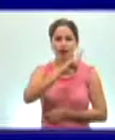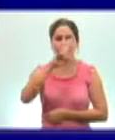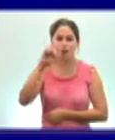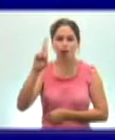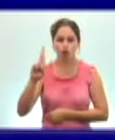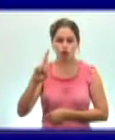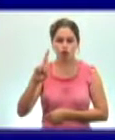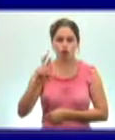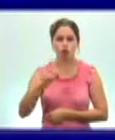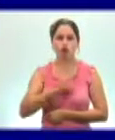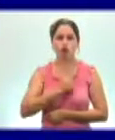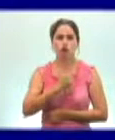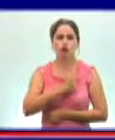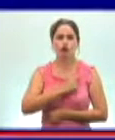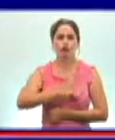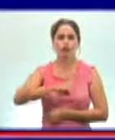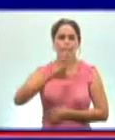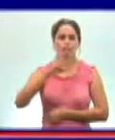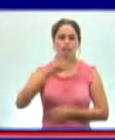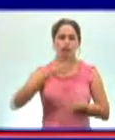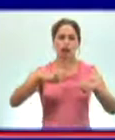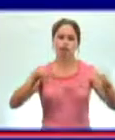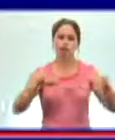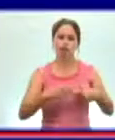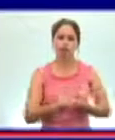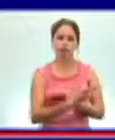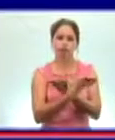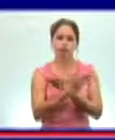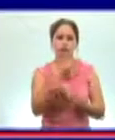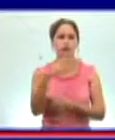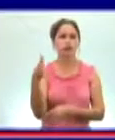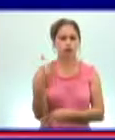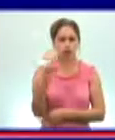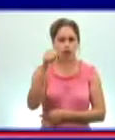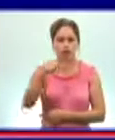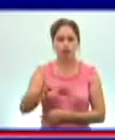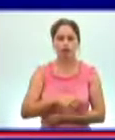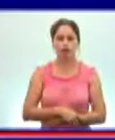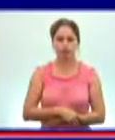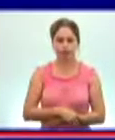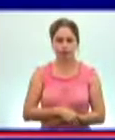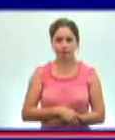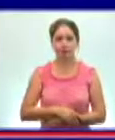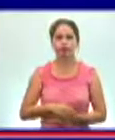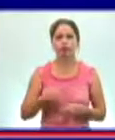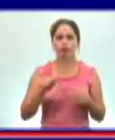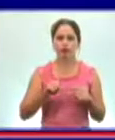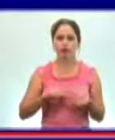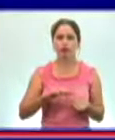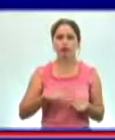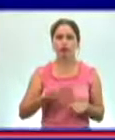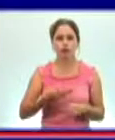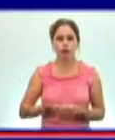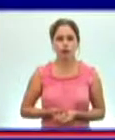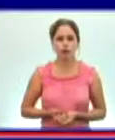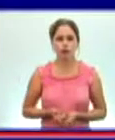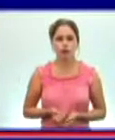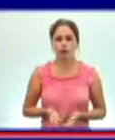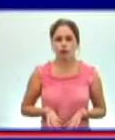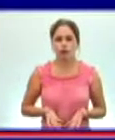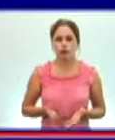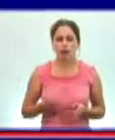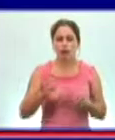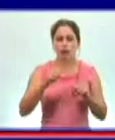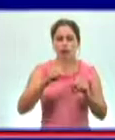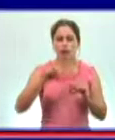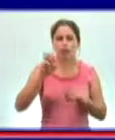símbolos en nuestra sociedad. En un segundo momento y como parte de la temática 3.2, ustedes